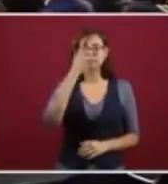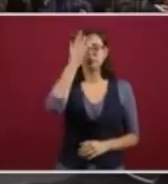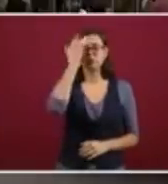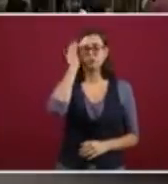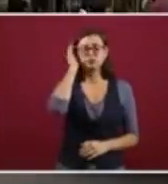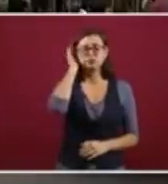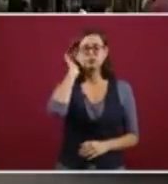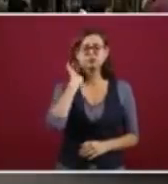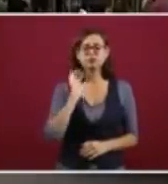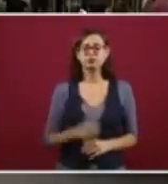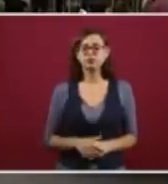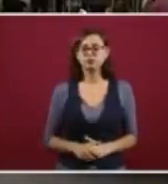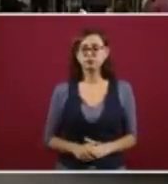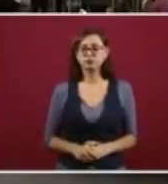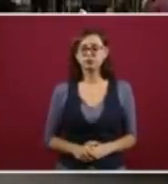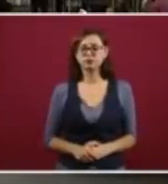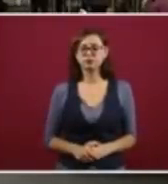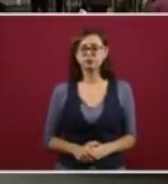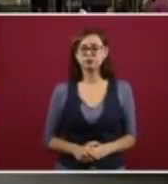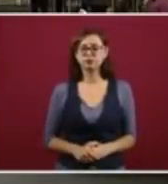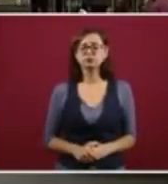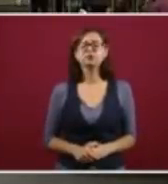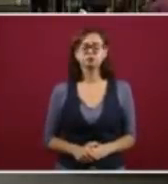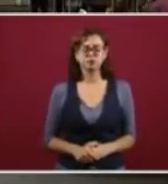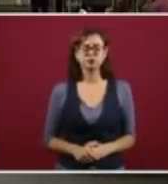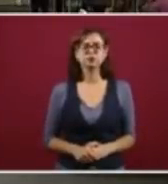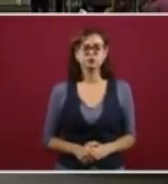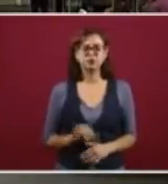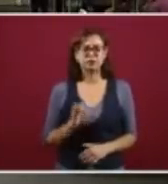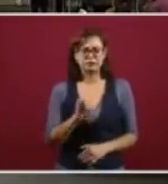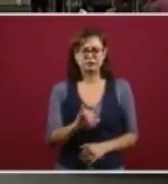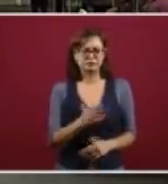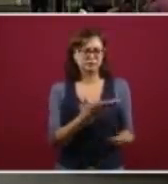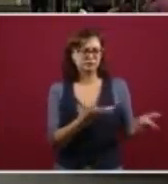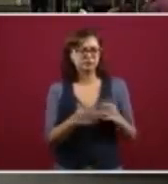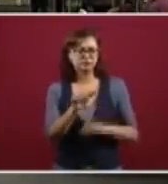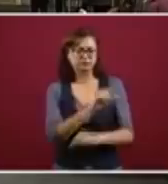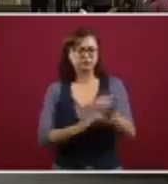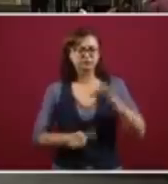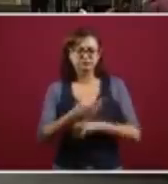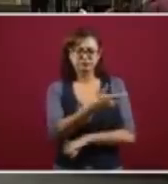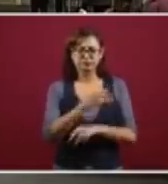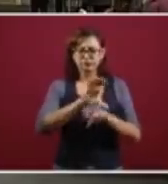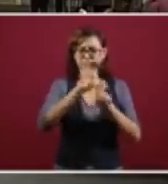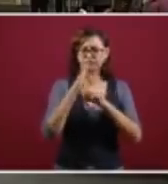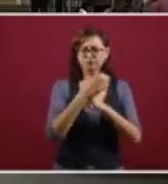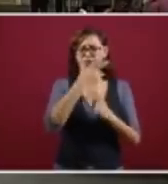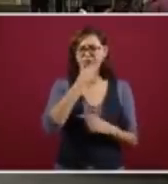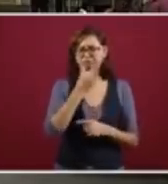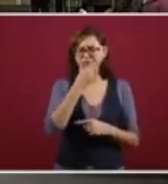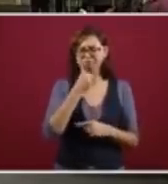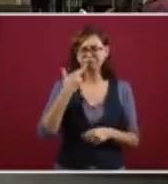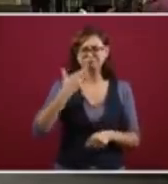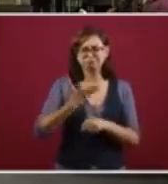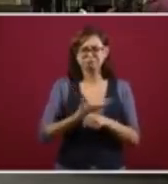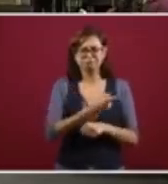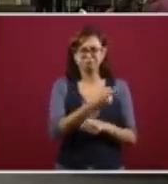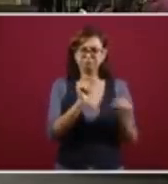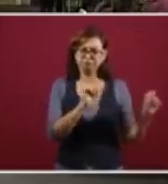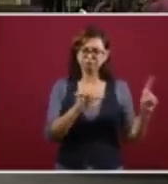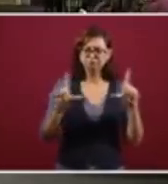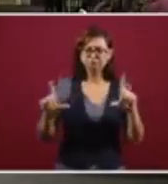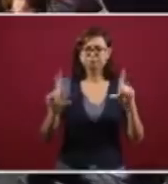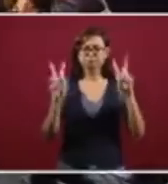Sí, si quiere le cedo la palabra al comisionario y ya tenemos aquí una lámina sobre el